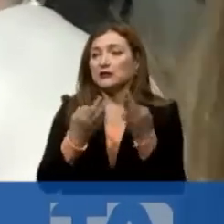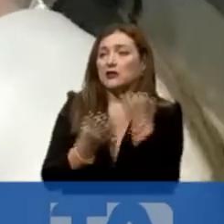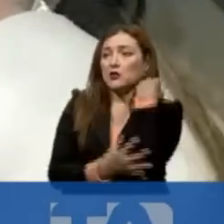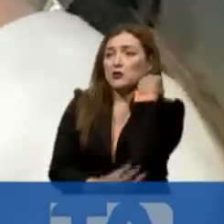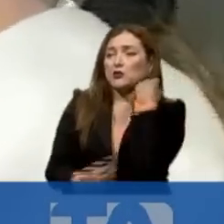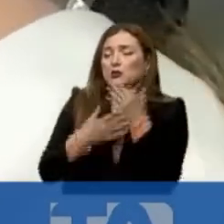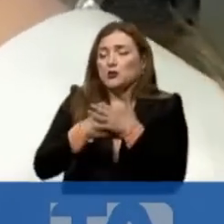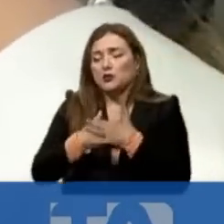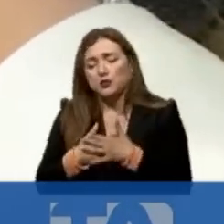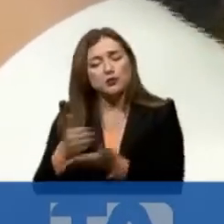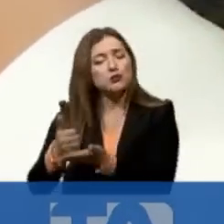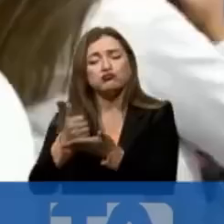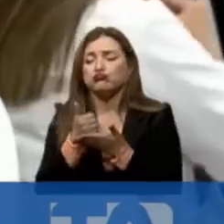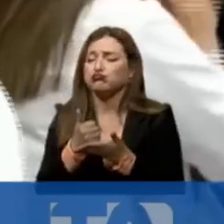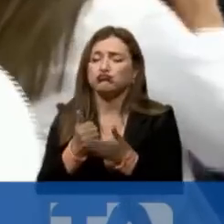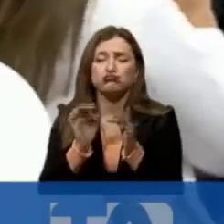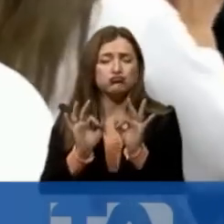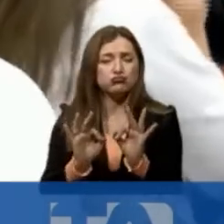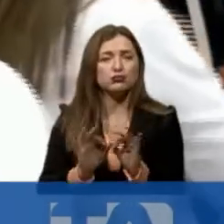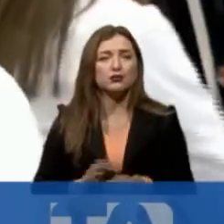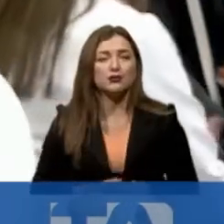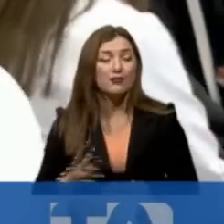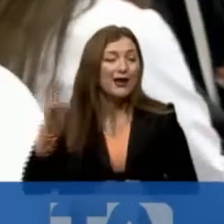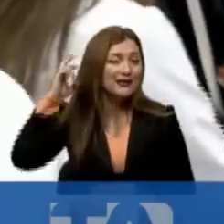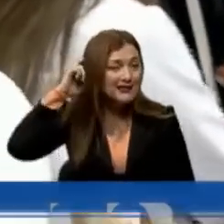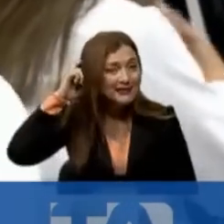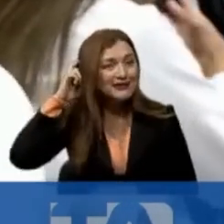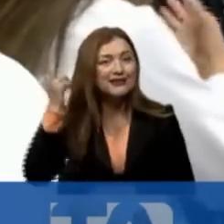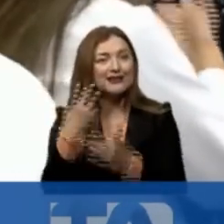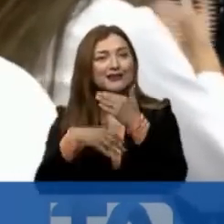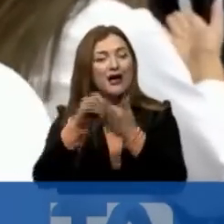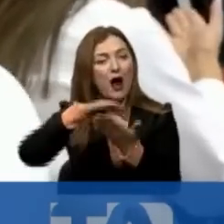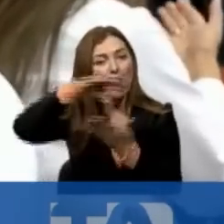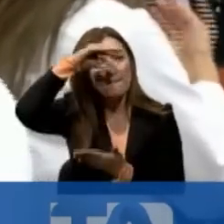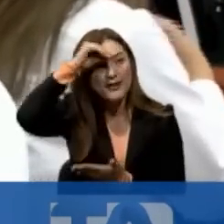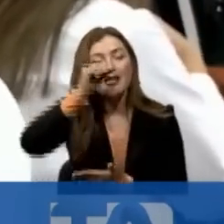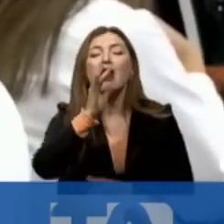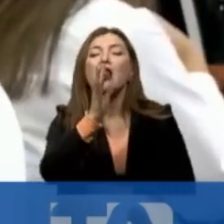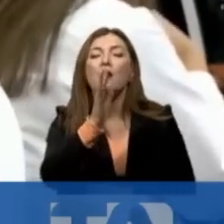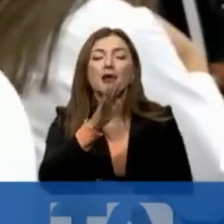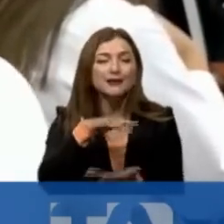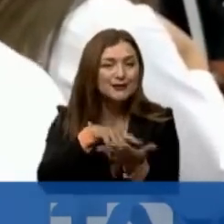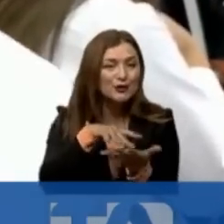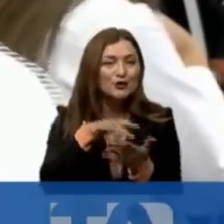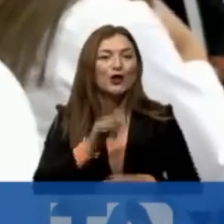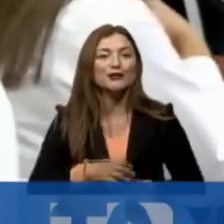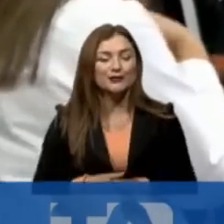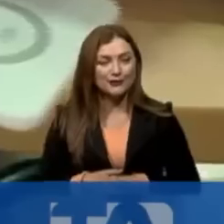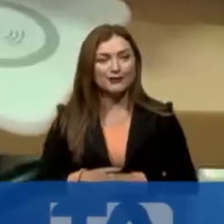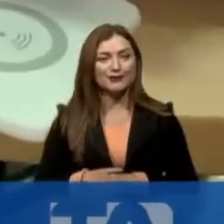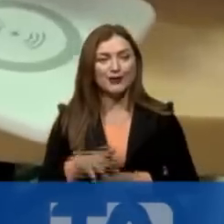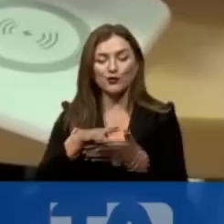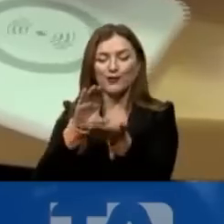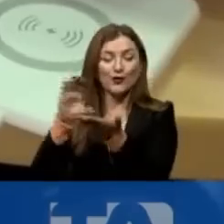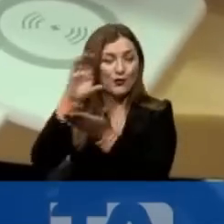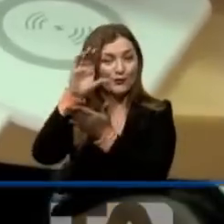es una gran ayuda. El implante coclear, él vino a aprender a hablar y a estudiar. Ya terminó el colegio. En